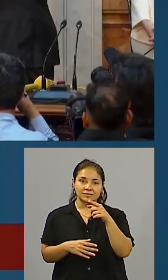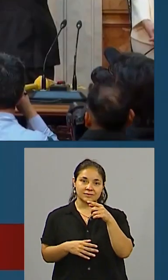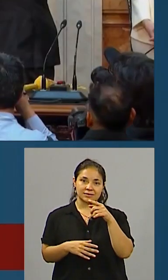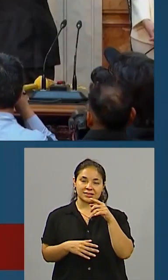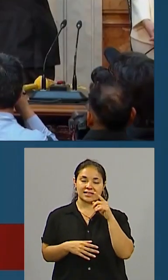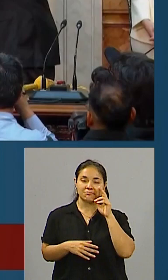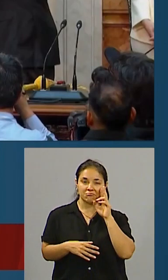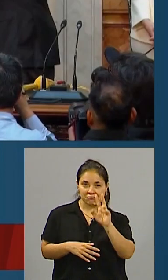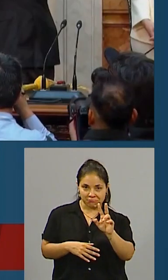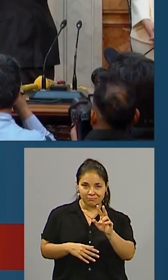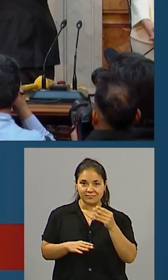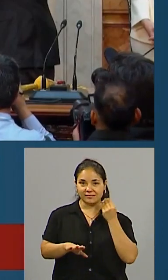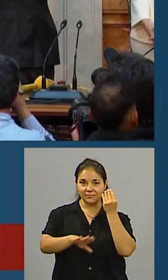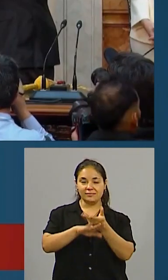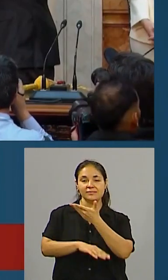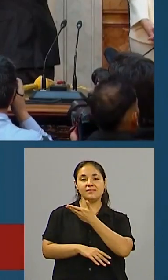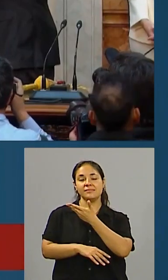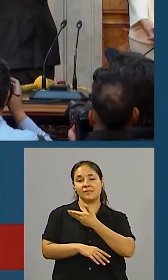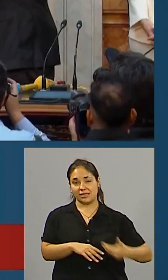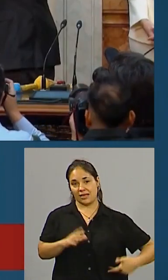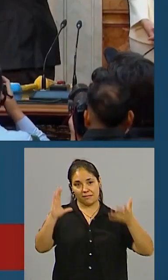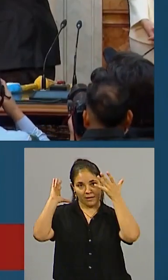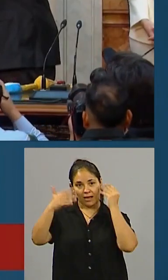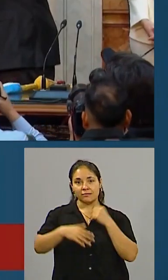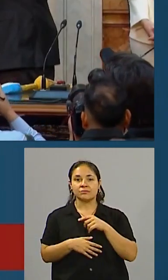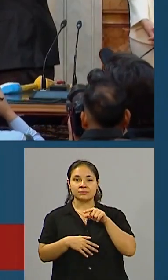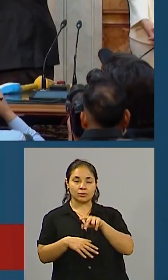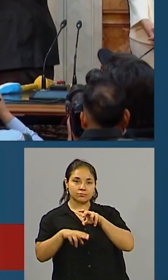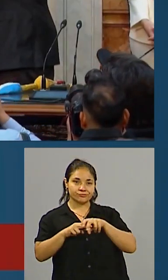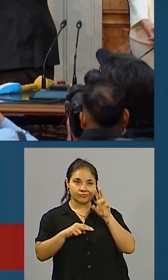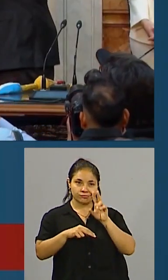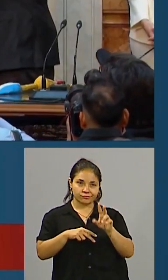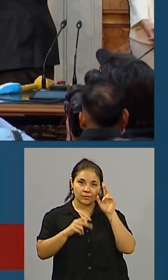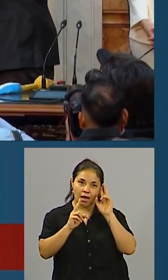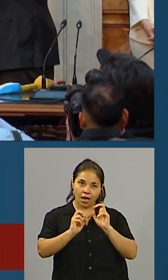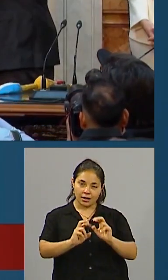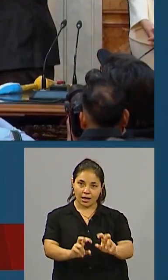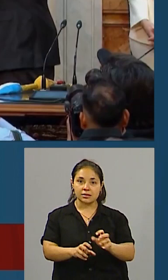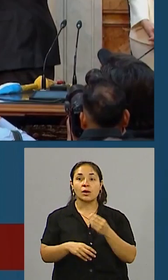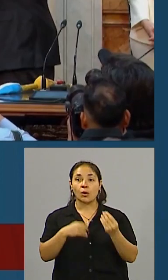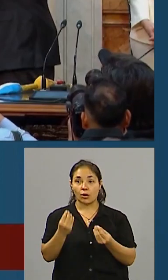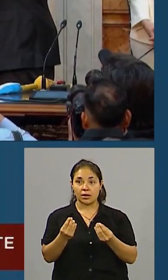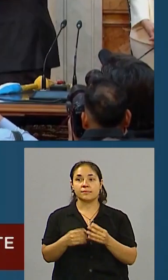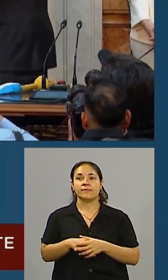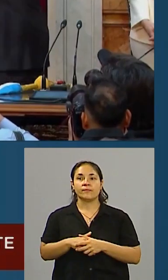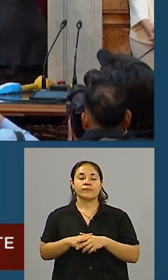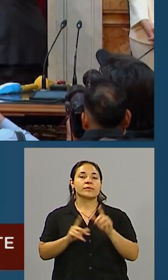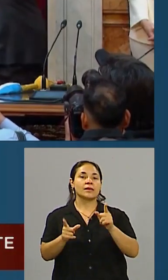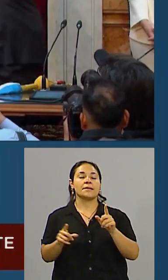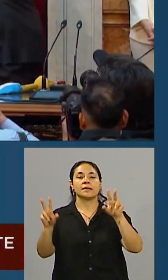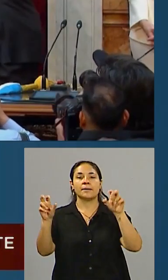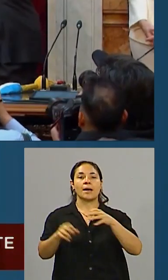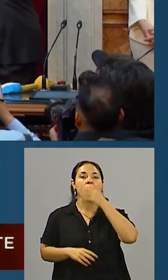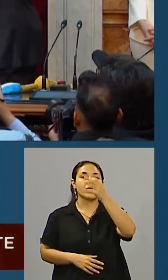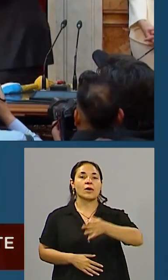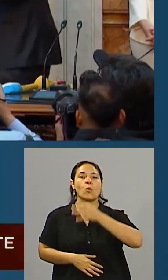asunción de Milei. Es por eso que queríamos hablar con vos para tener tu análisis, ¿no? De lo que fue sobre todo ese discurso,